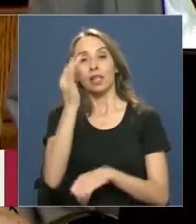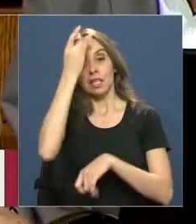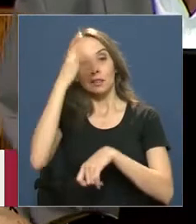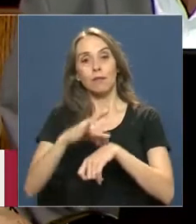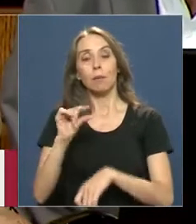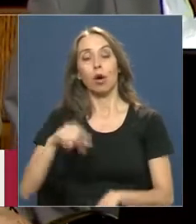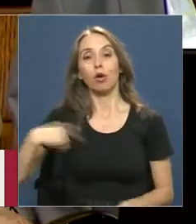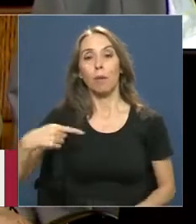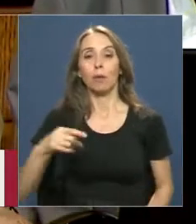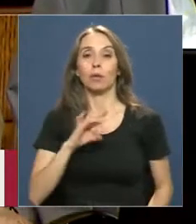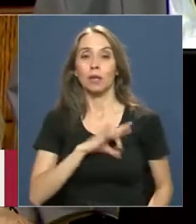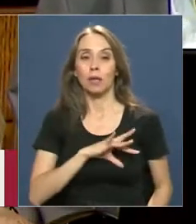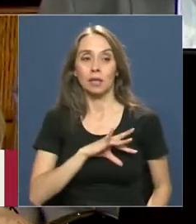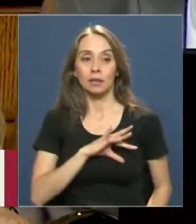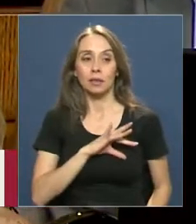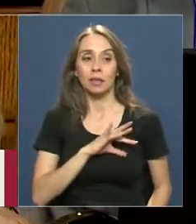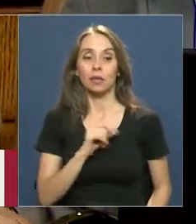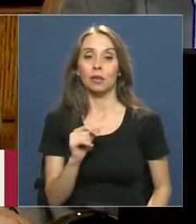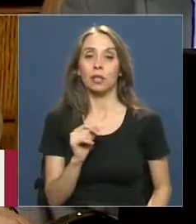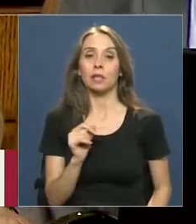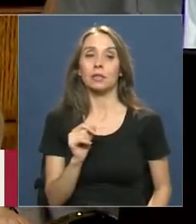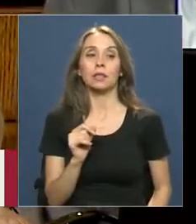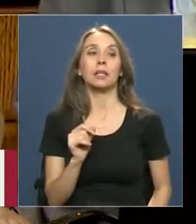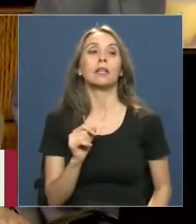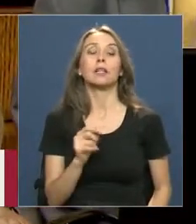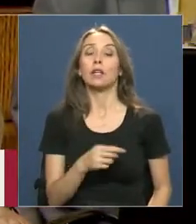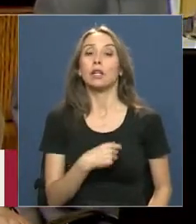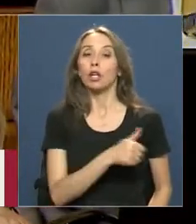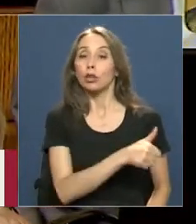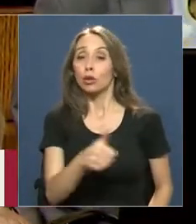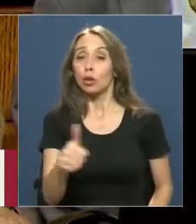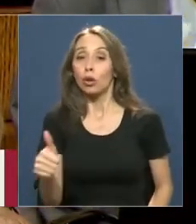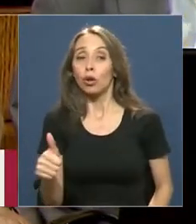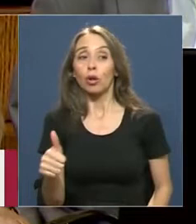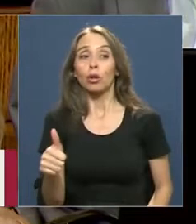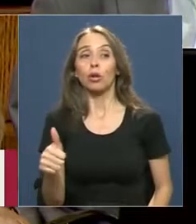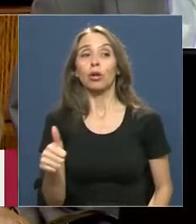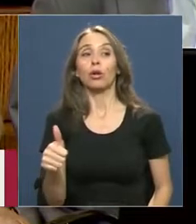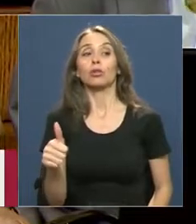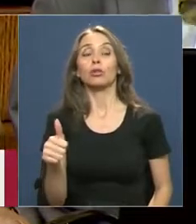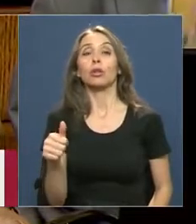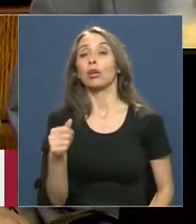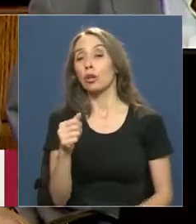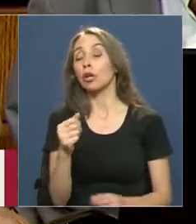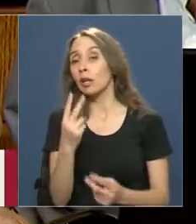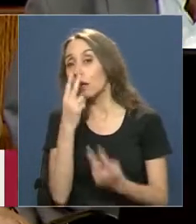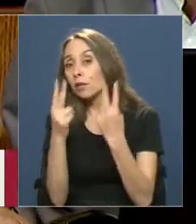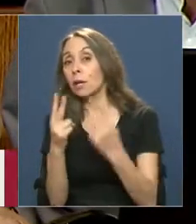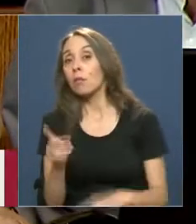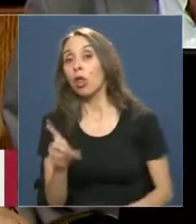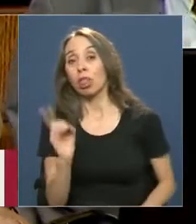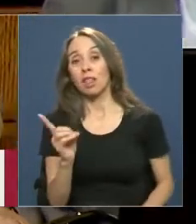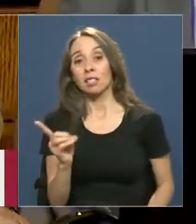Poco Frecuentes de Chile. Todos los que tenemos que lidiar con discapacidades sabemos lo